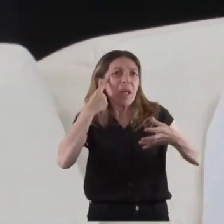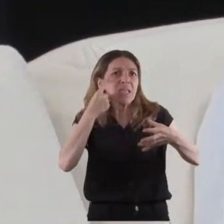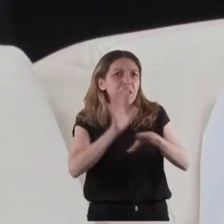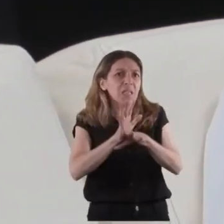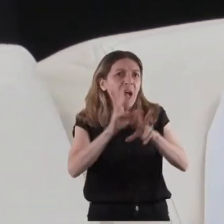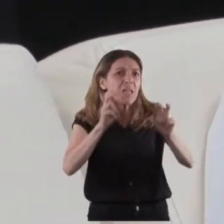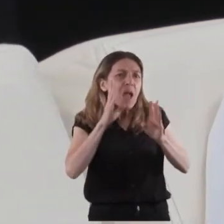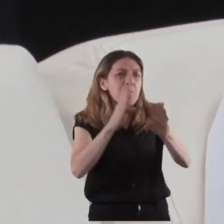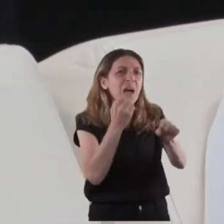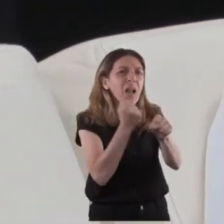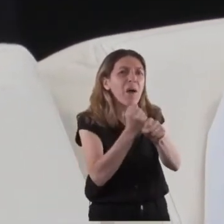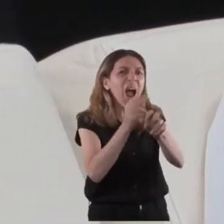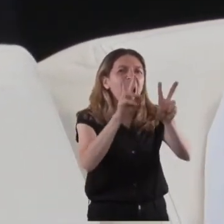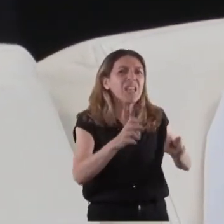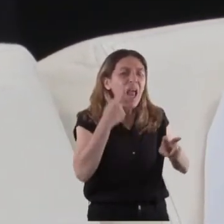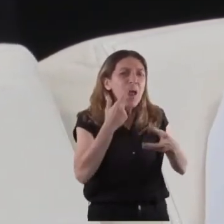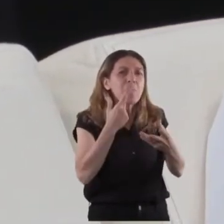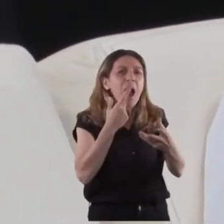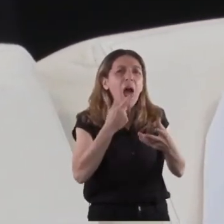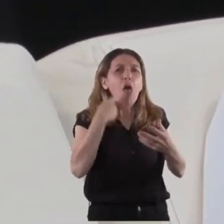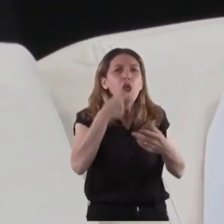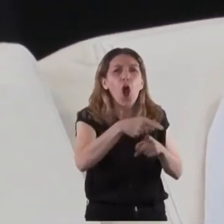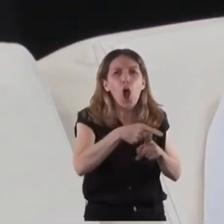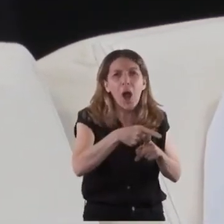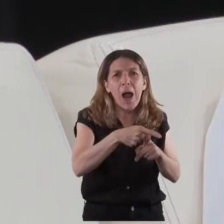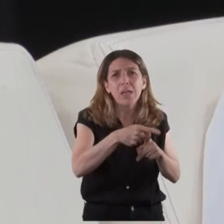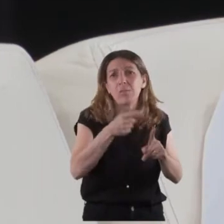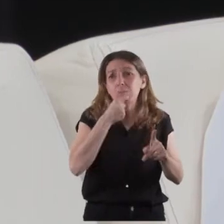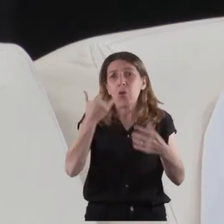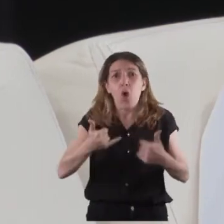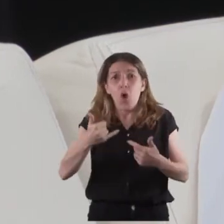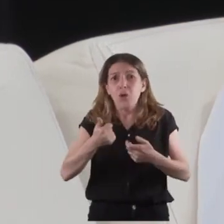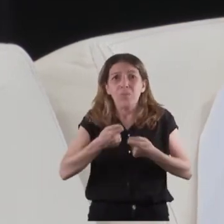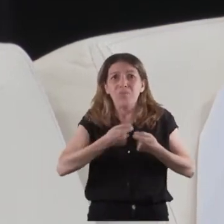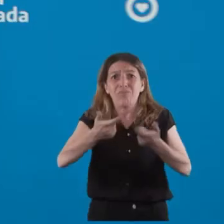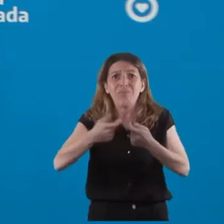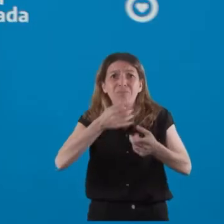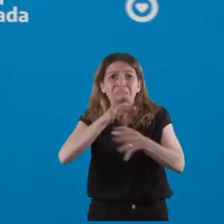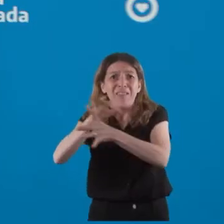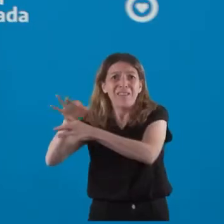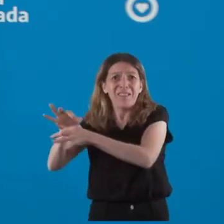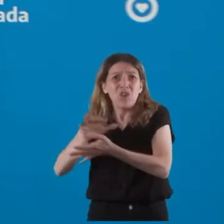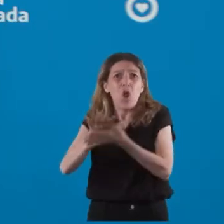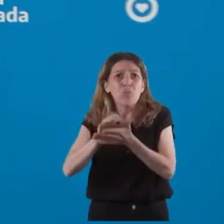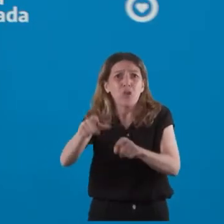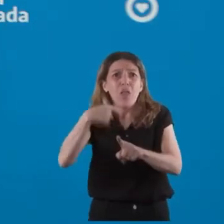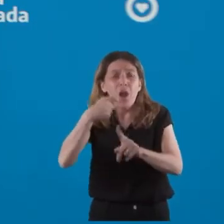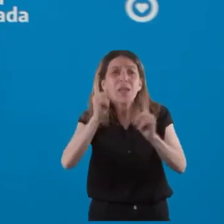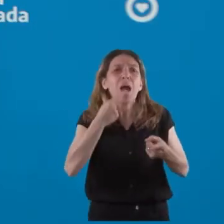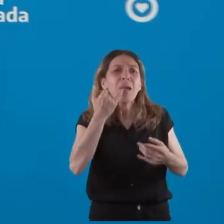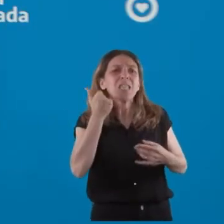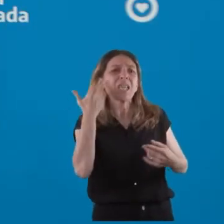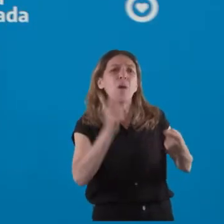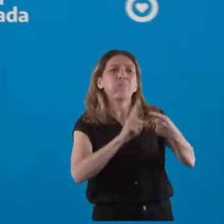consumo problemático de drogas que hoy por hoy está basada en el provisión ismo y también ser presidente tomó contacto con los ministros de seguridad de